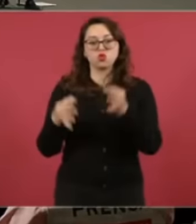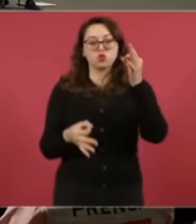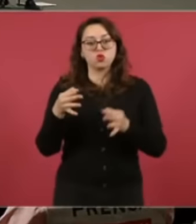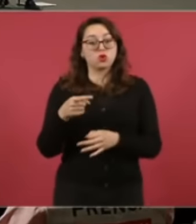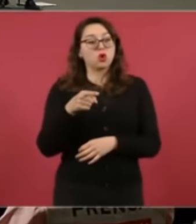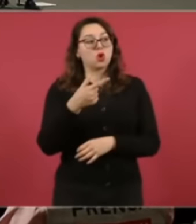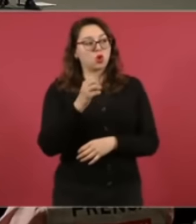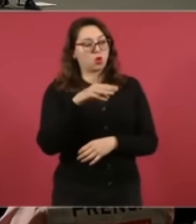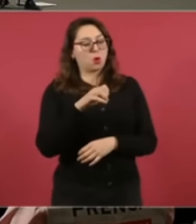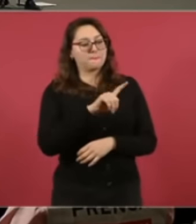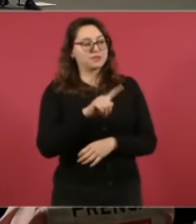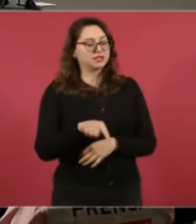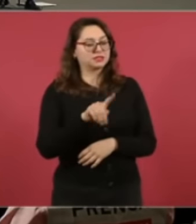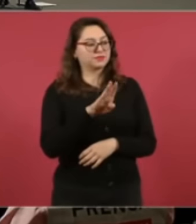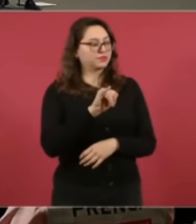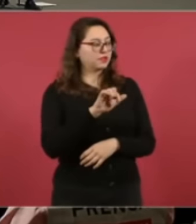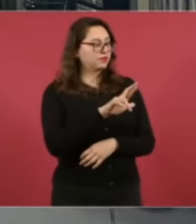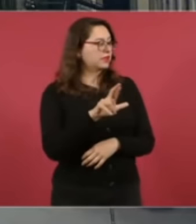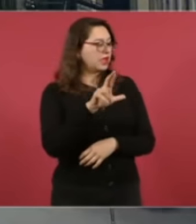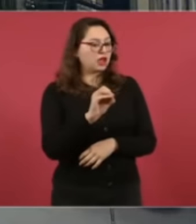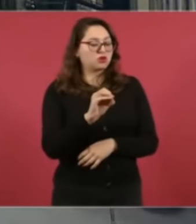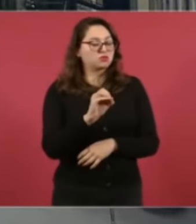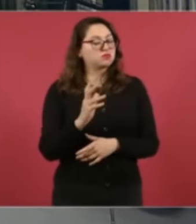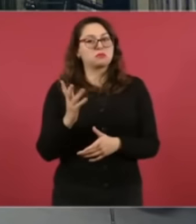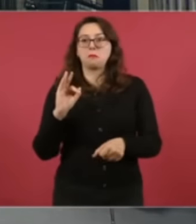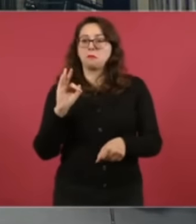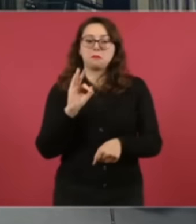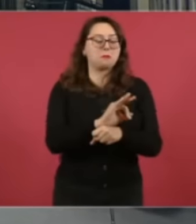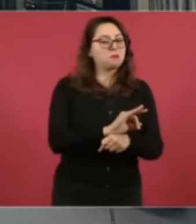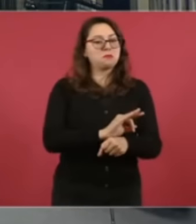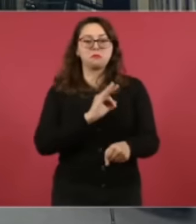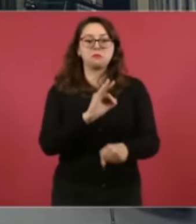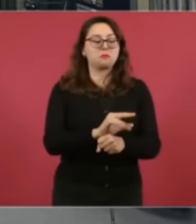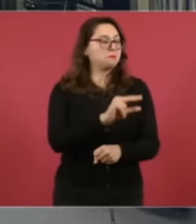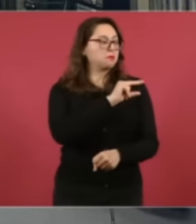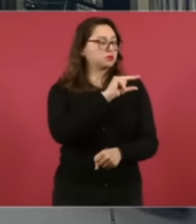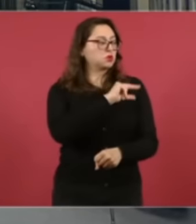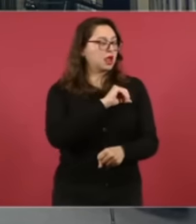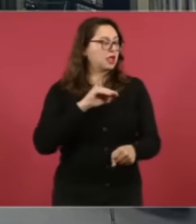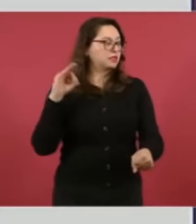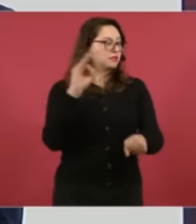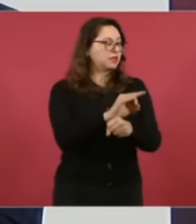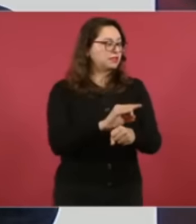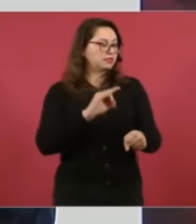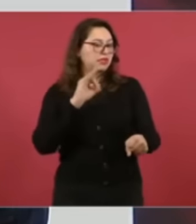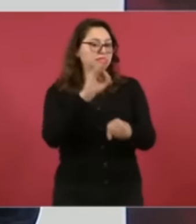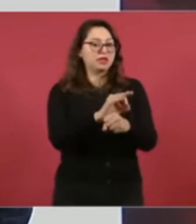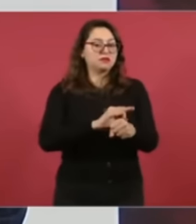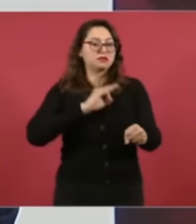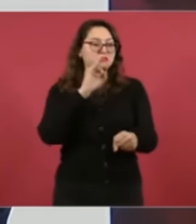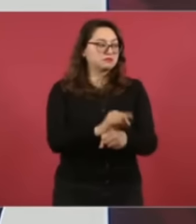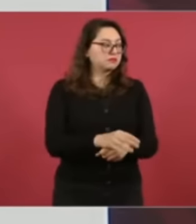Sí. Todo, todo, todo. Y lo peor es que se les paga, y muy